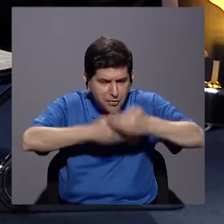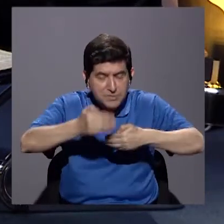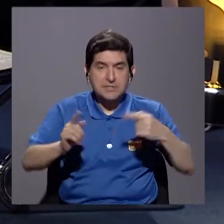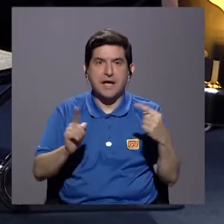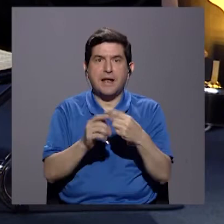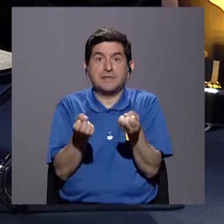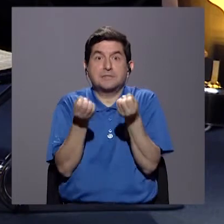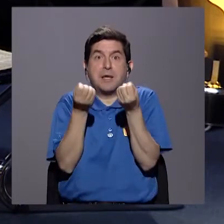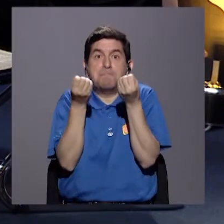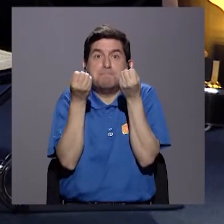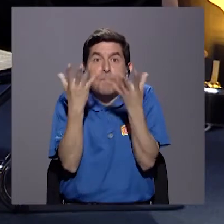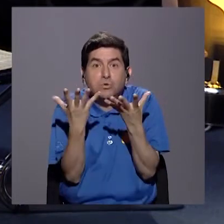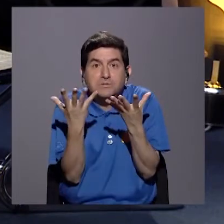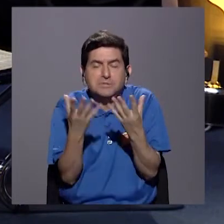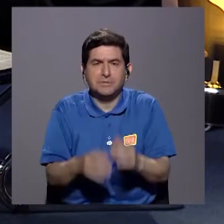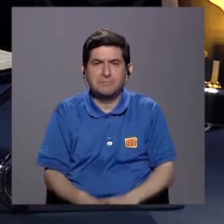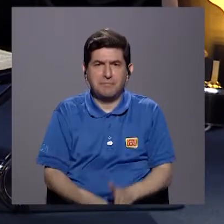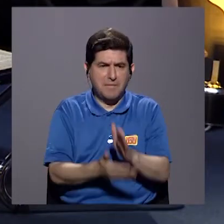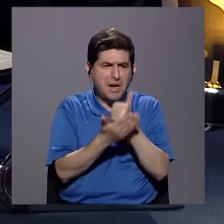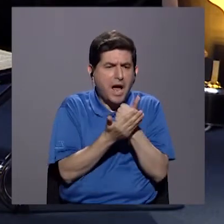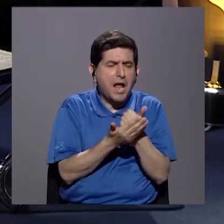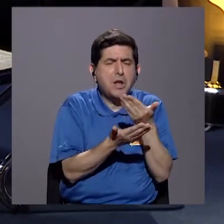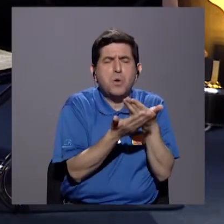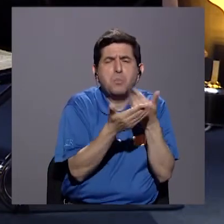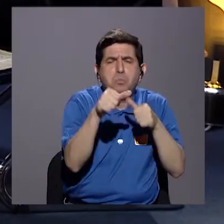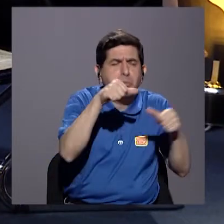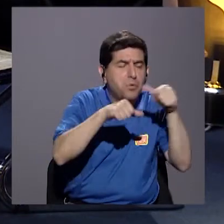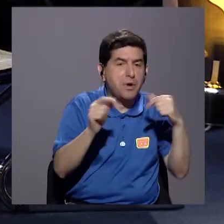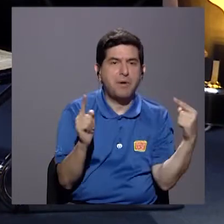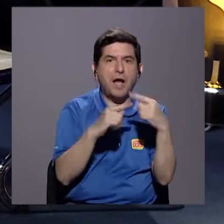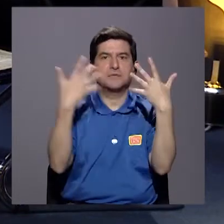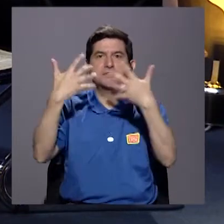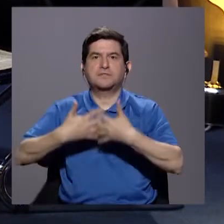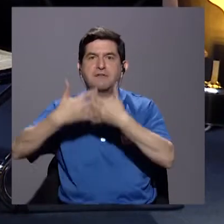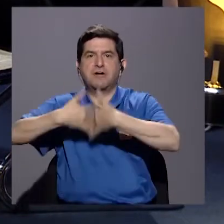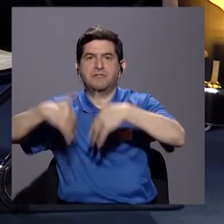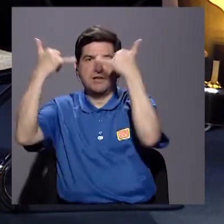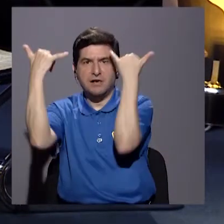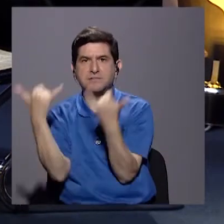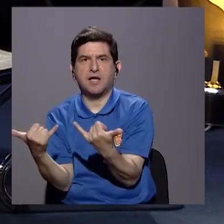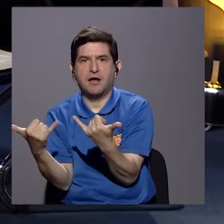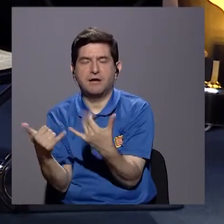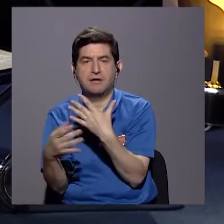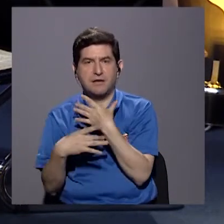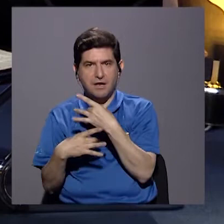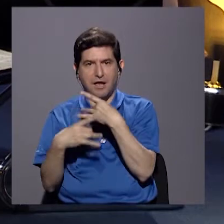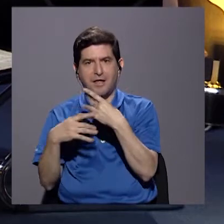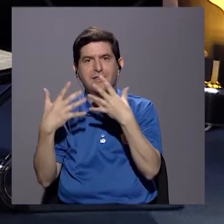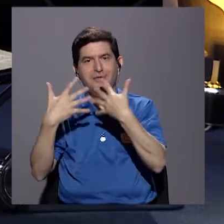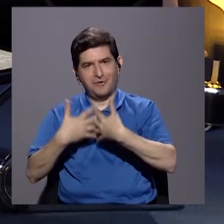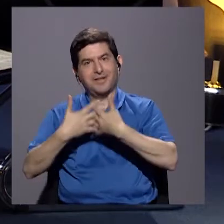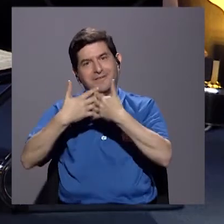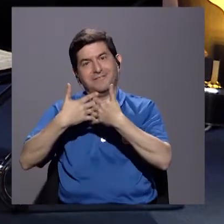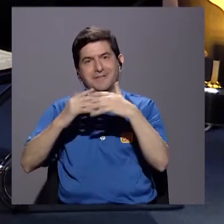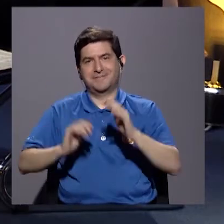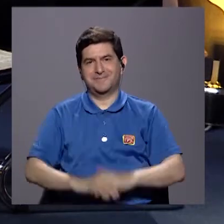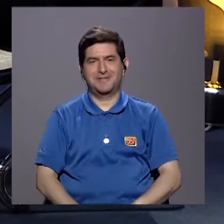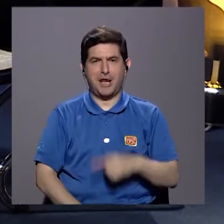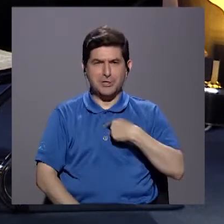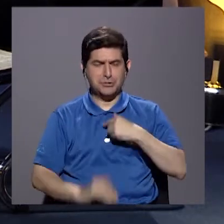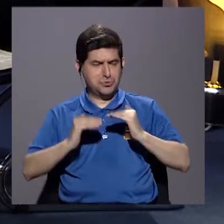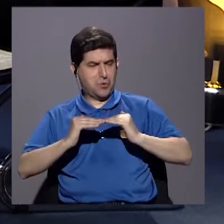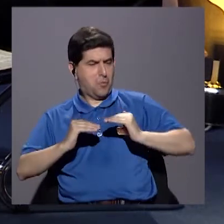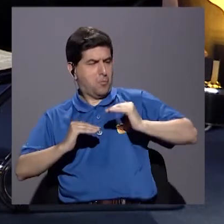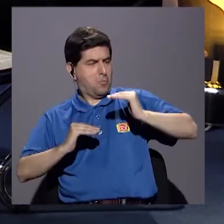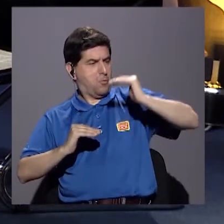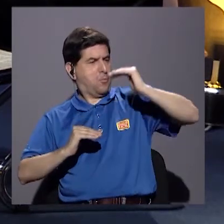para poder llevar una cosa que es experimental al nivel de fábrica, que es lo que interesa a la industria, ¿sí? ¿Verdad? Porque si yo lo escalo y